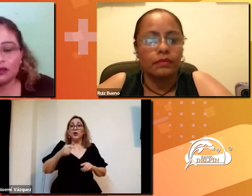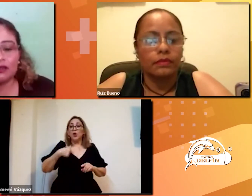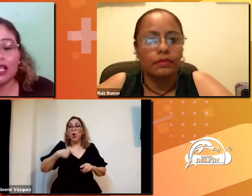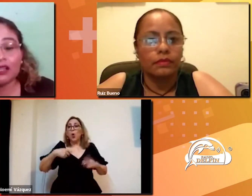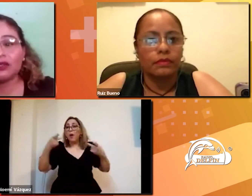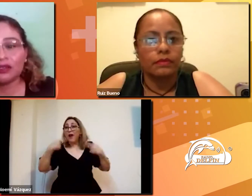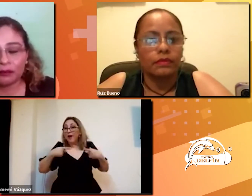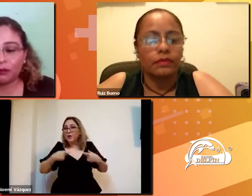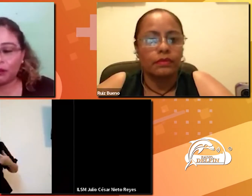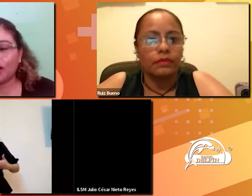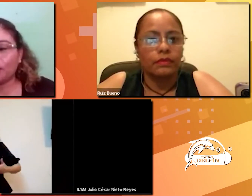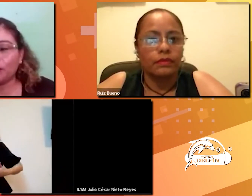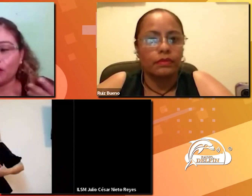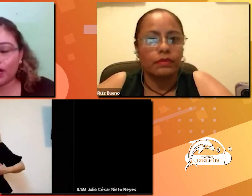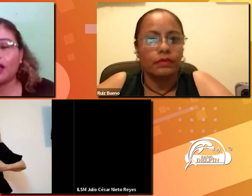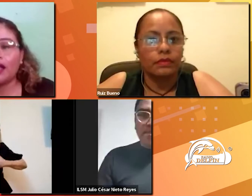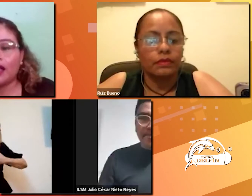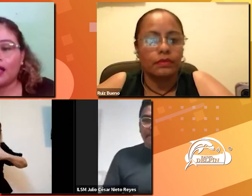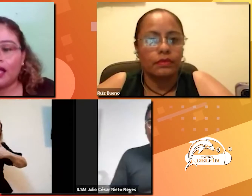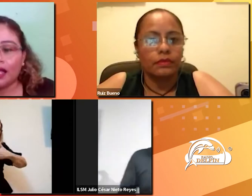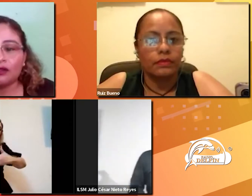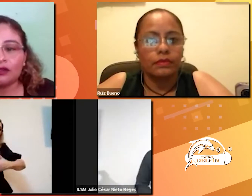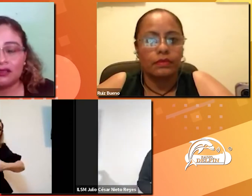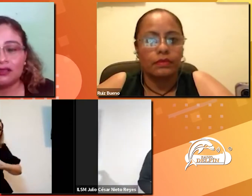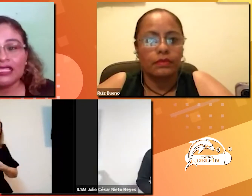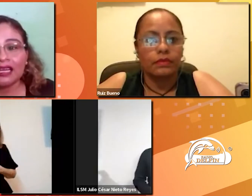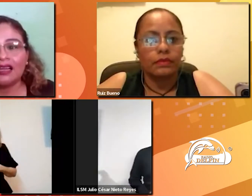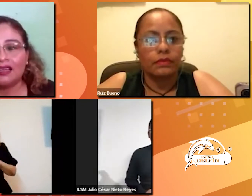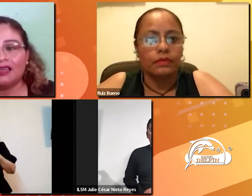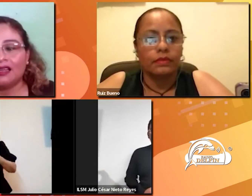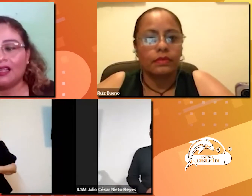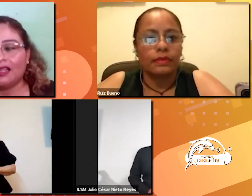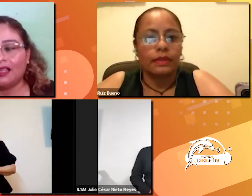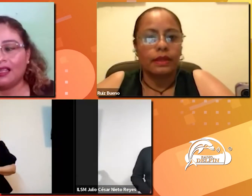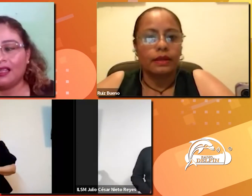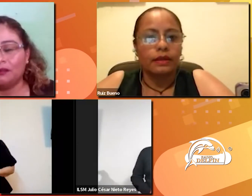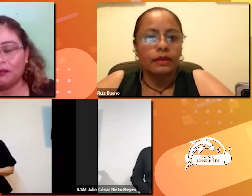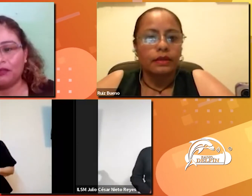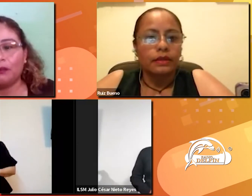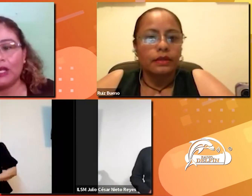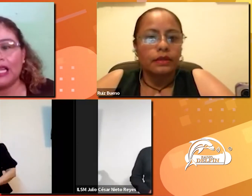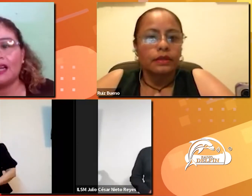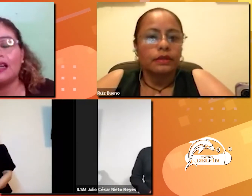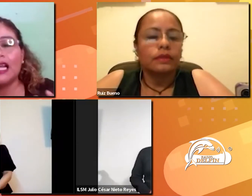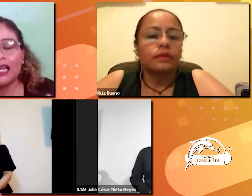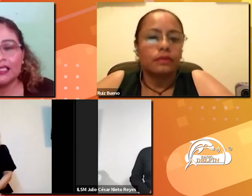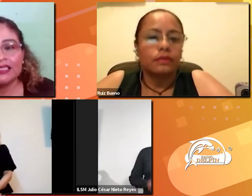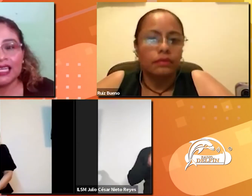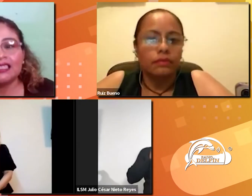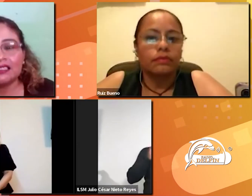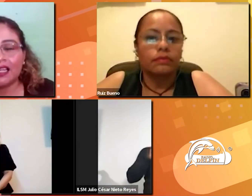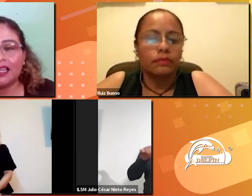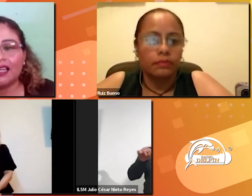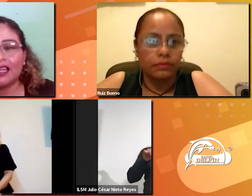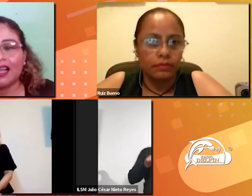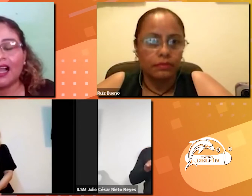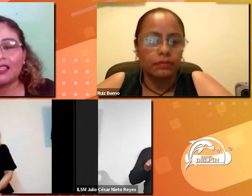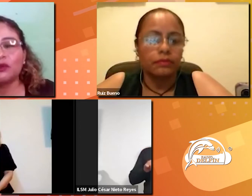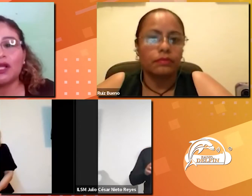y ellos, por ejemplo, ellos ya, mi familiar ya